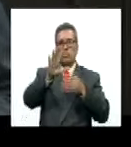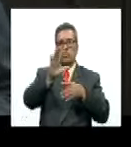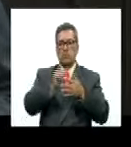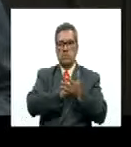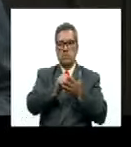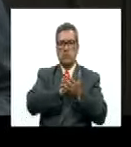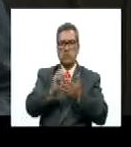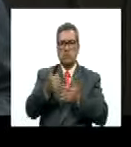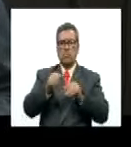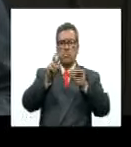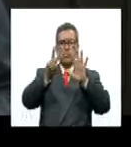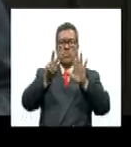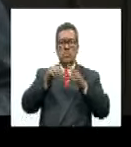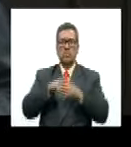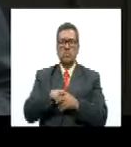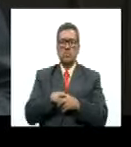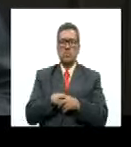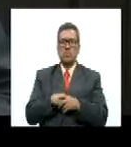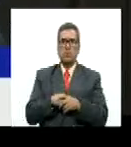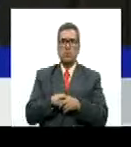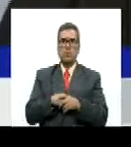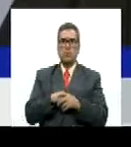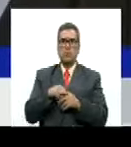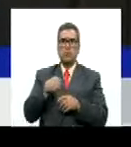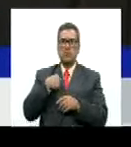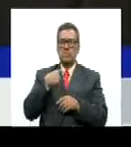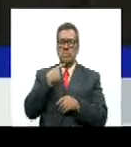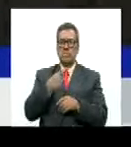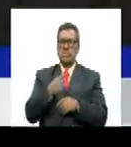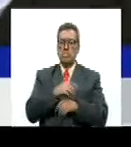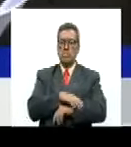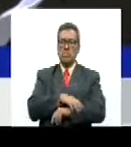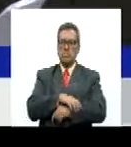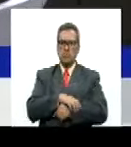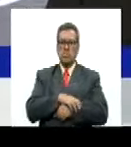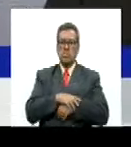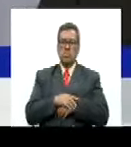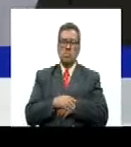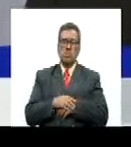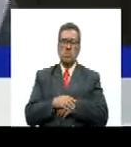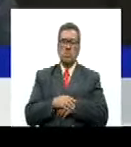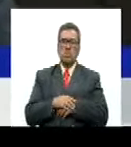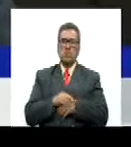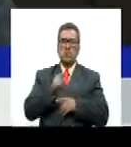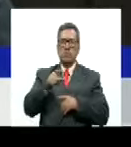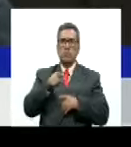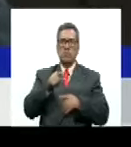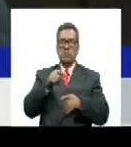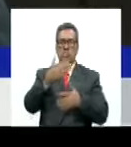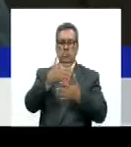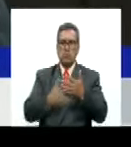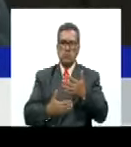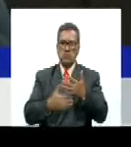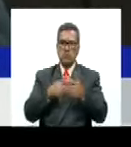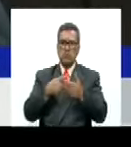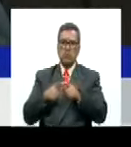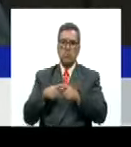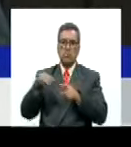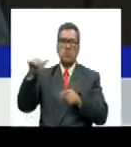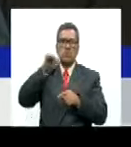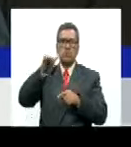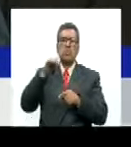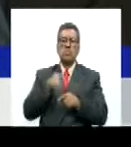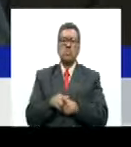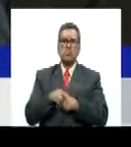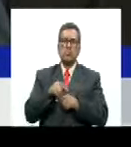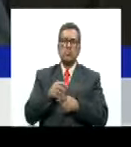artículo 17, lo insisto, y por algo lo hago, El presente, en caso de denuncia,